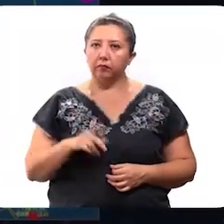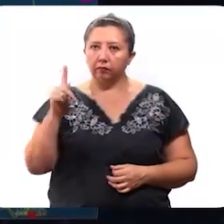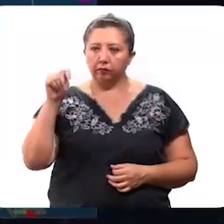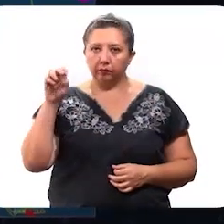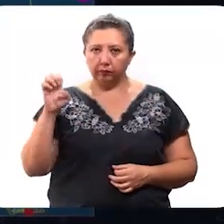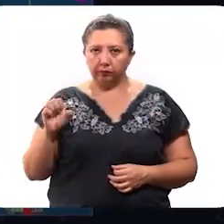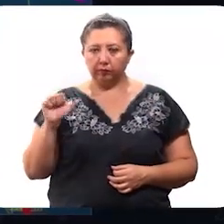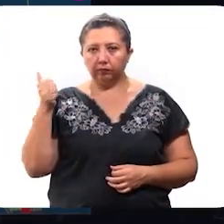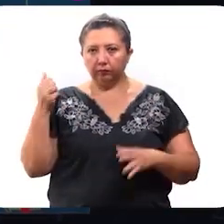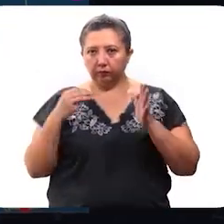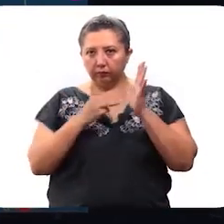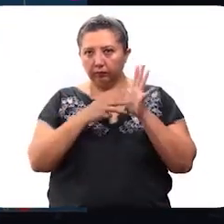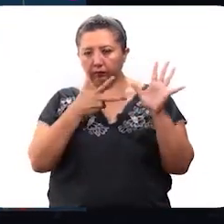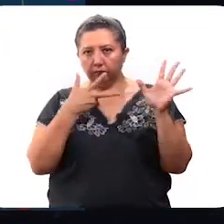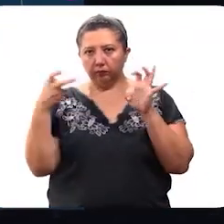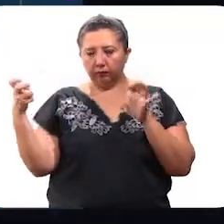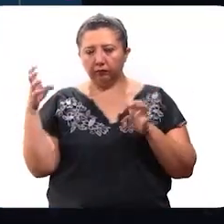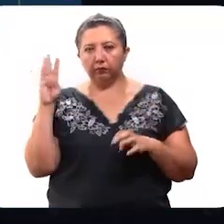zona oriente